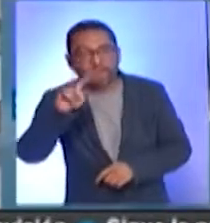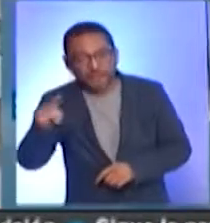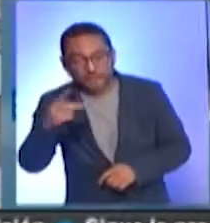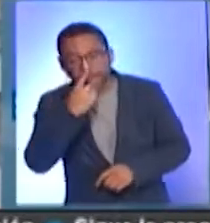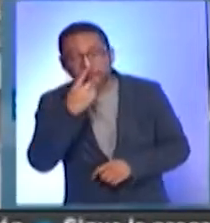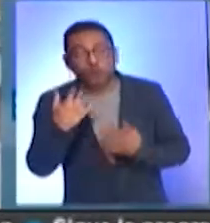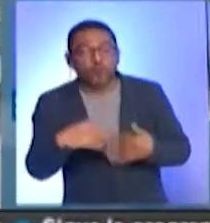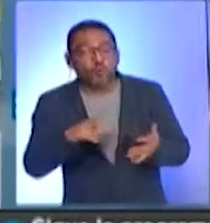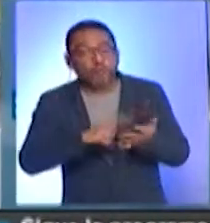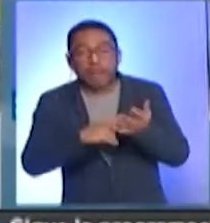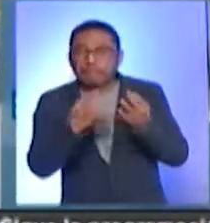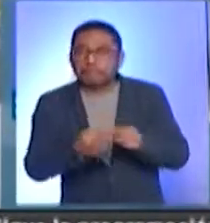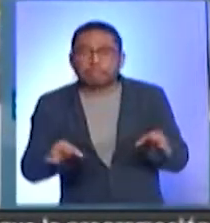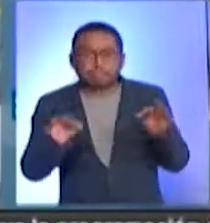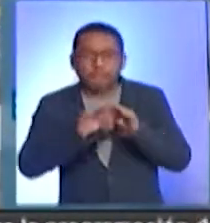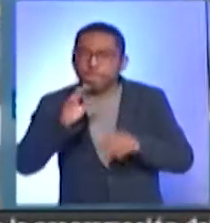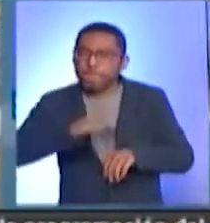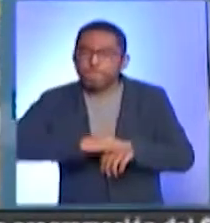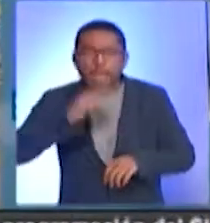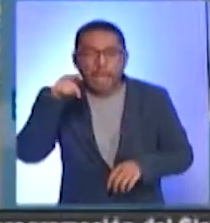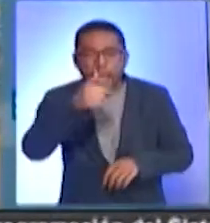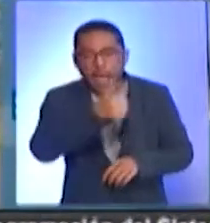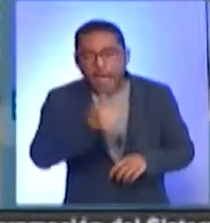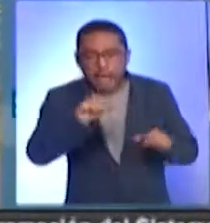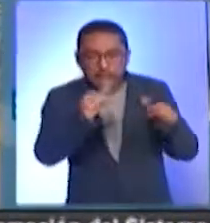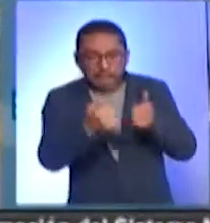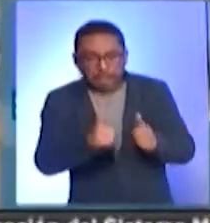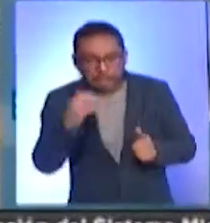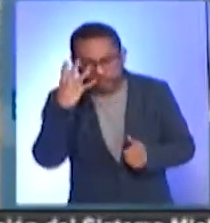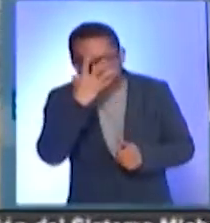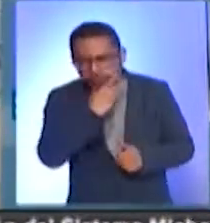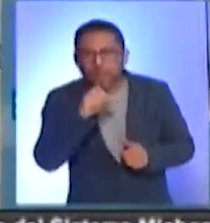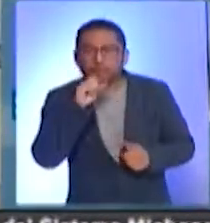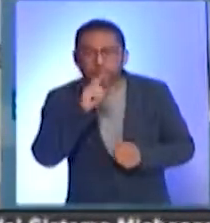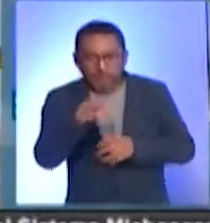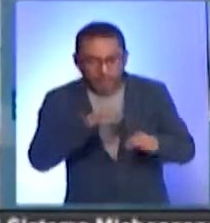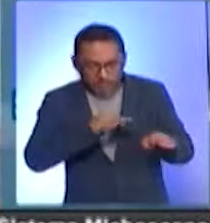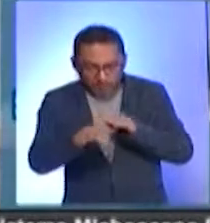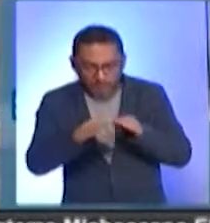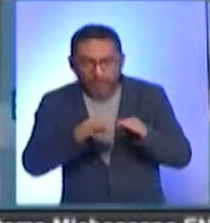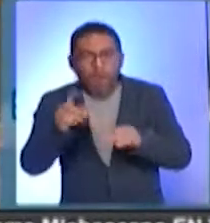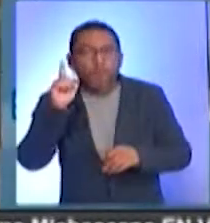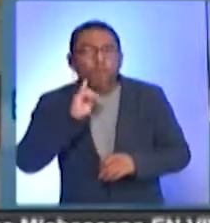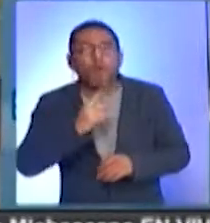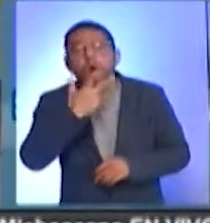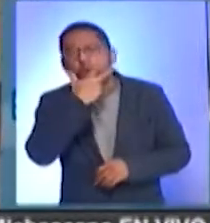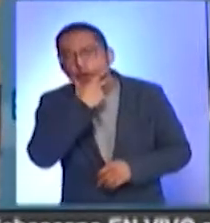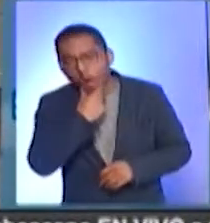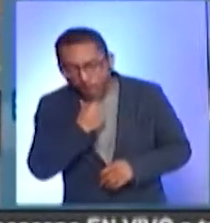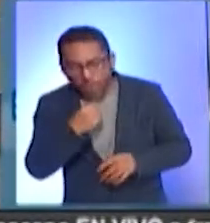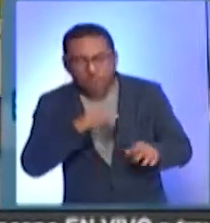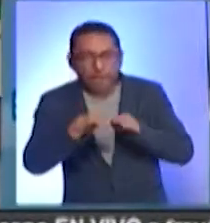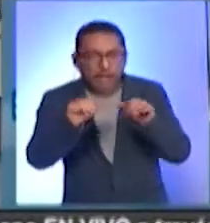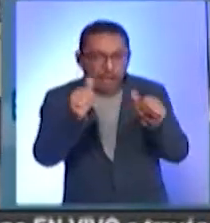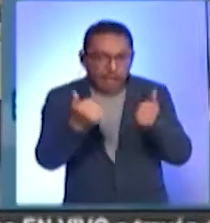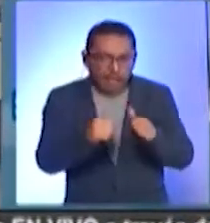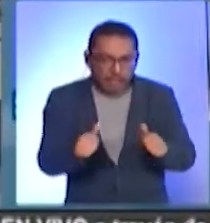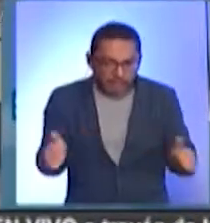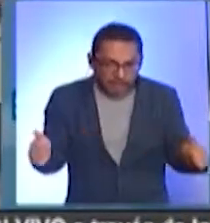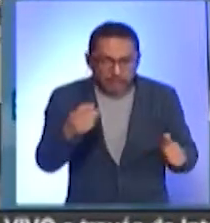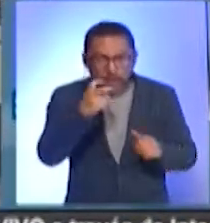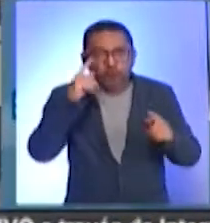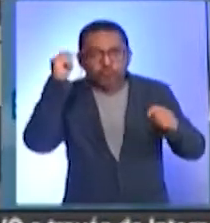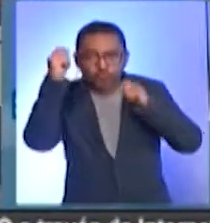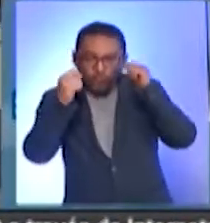incalculable que tiene cada una de las piezas así como el trabajo de inclusión de artesanas y artesanos en la cadena de valor turístico